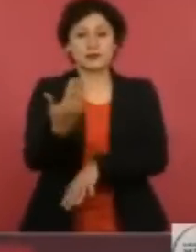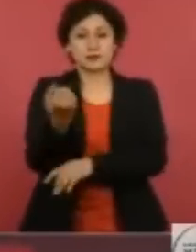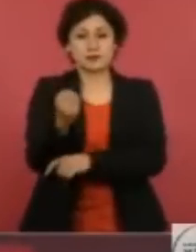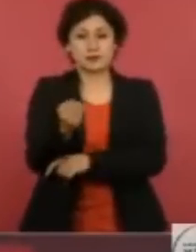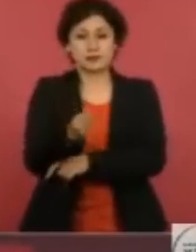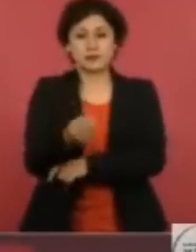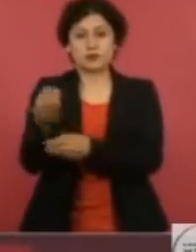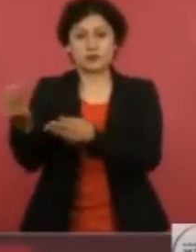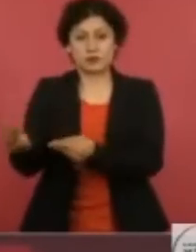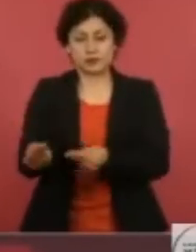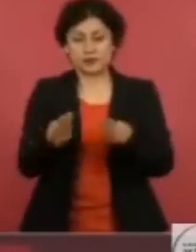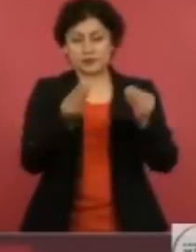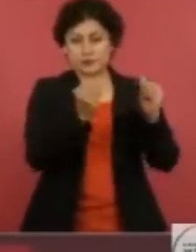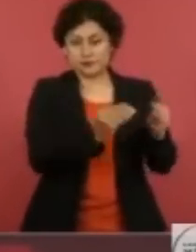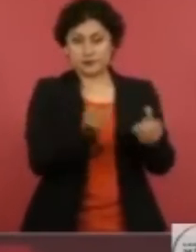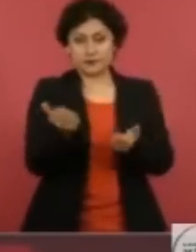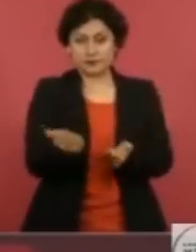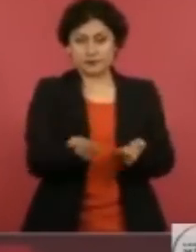extradición.